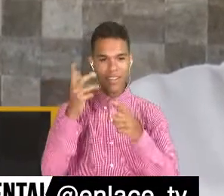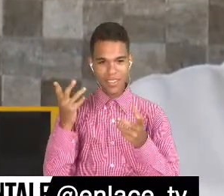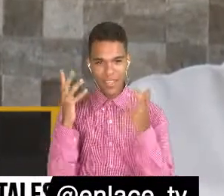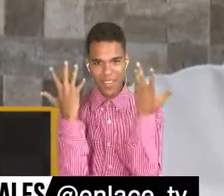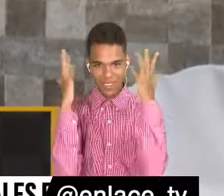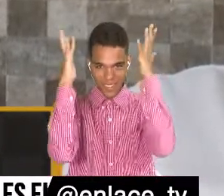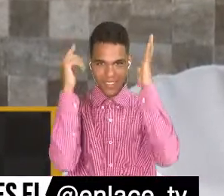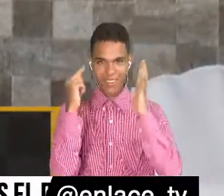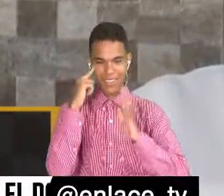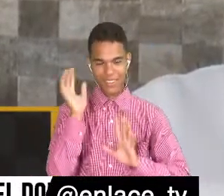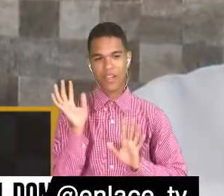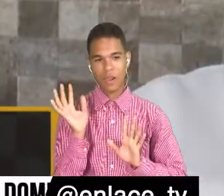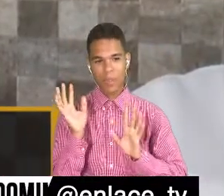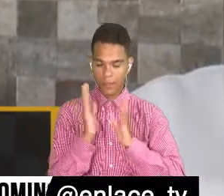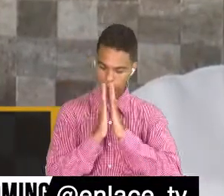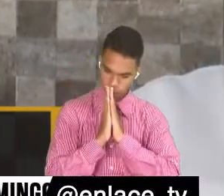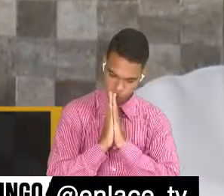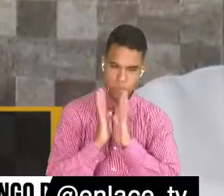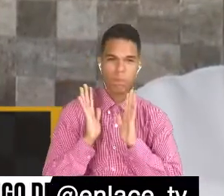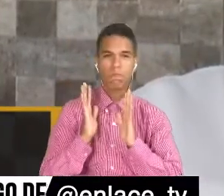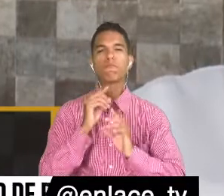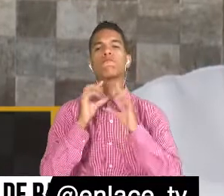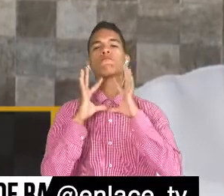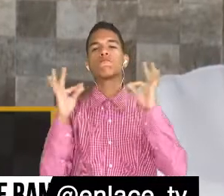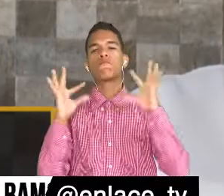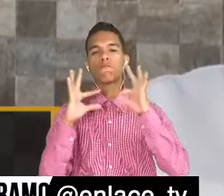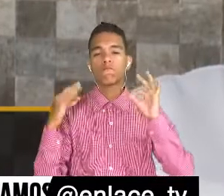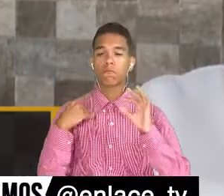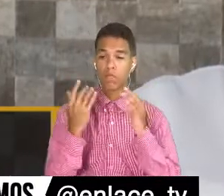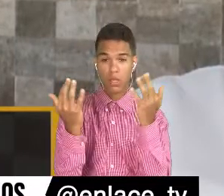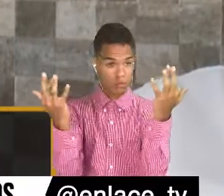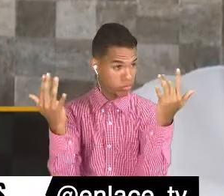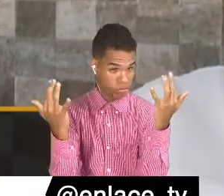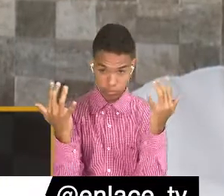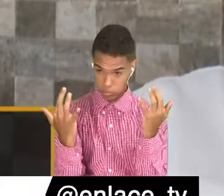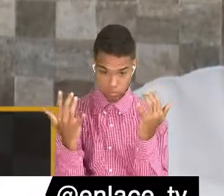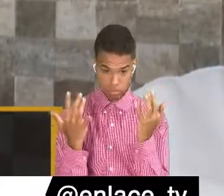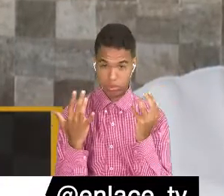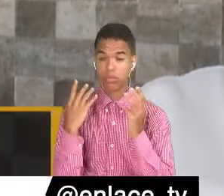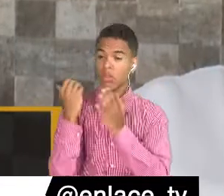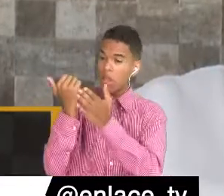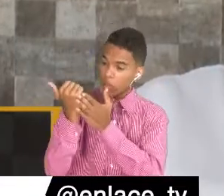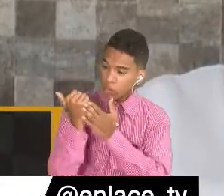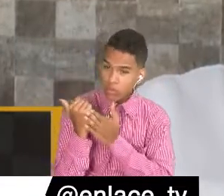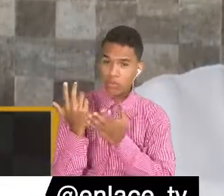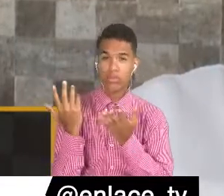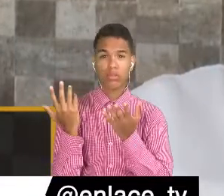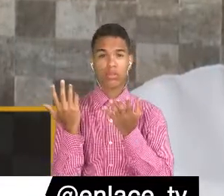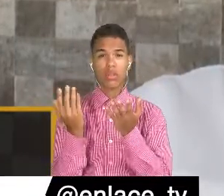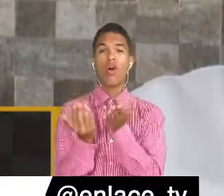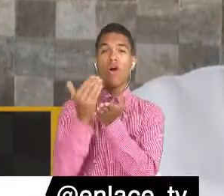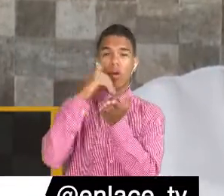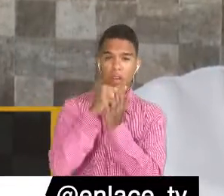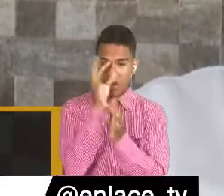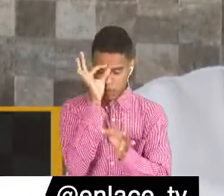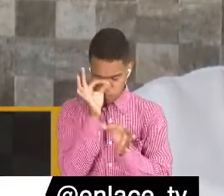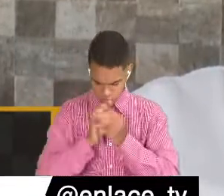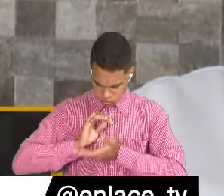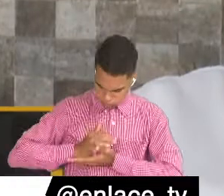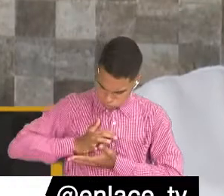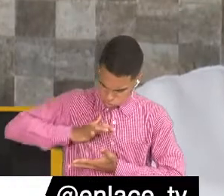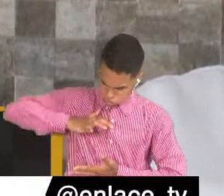Misericordia, Pedro, y que la gente nos acompañe, que la gente pues nos ayude a vivir y reavivar la fe de cada uno de los